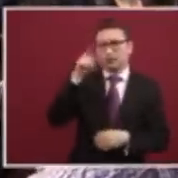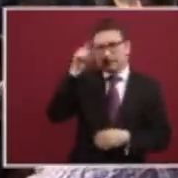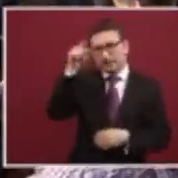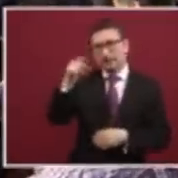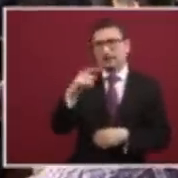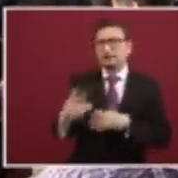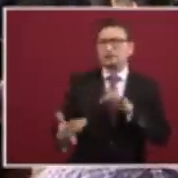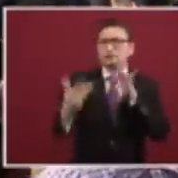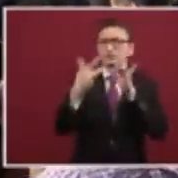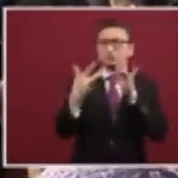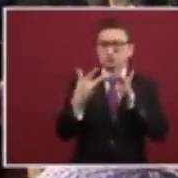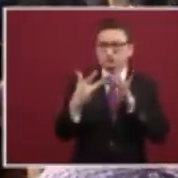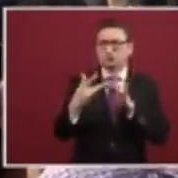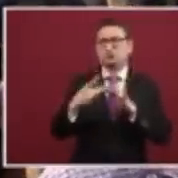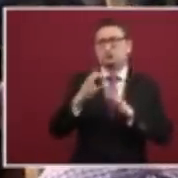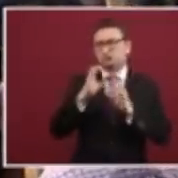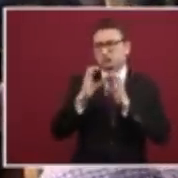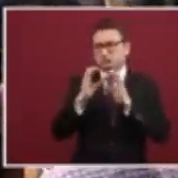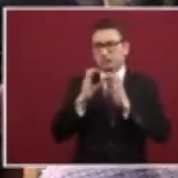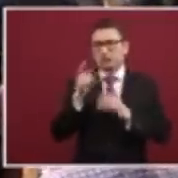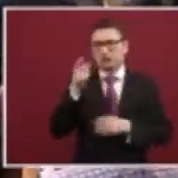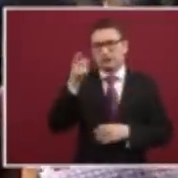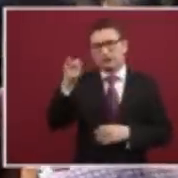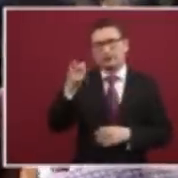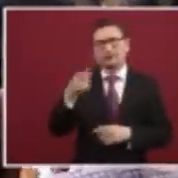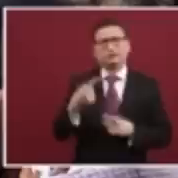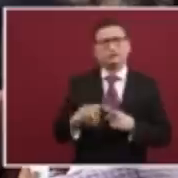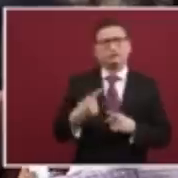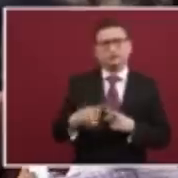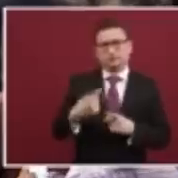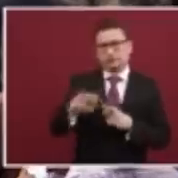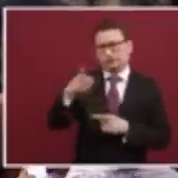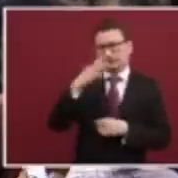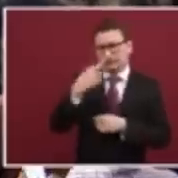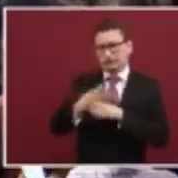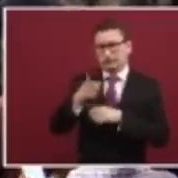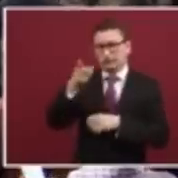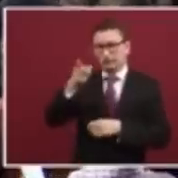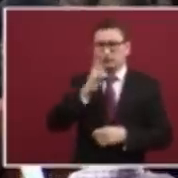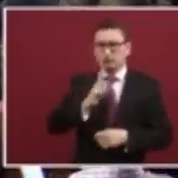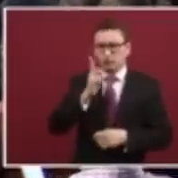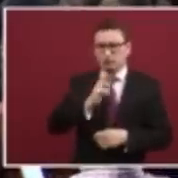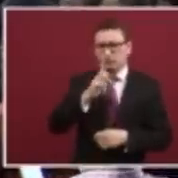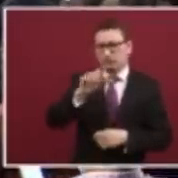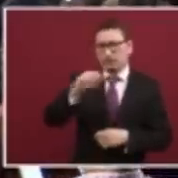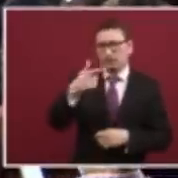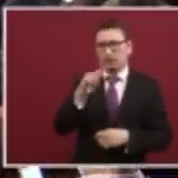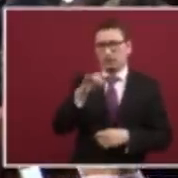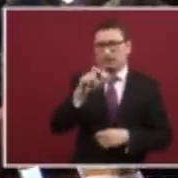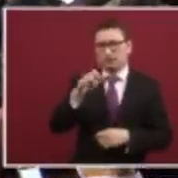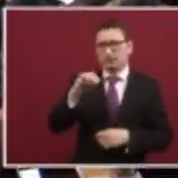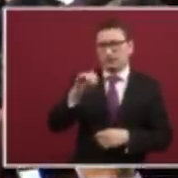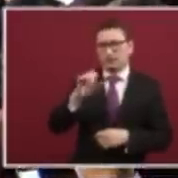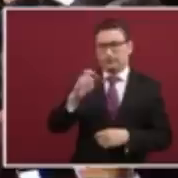establecimos comunicación con la canciller Angela Merkel.